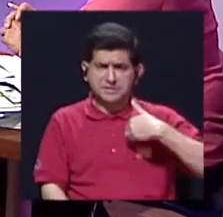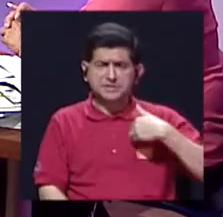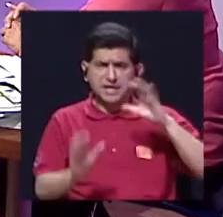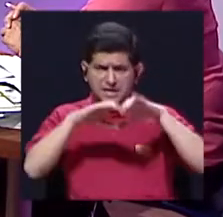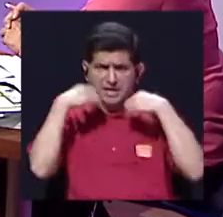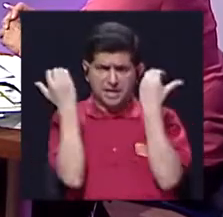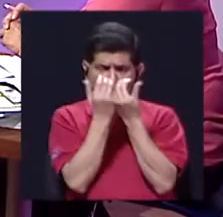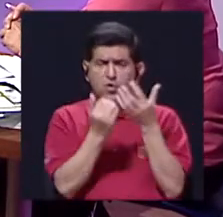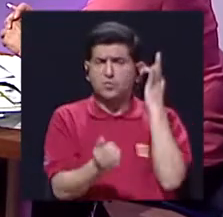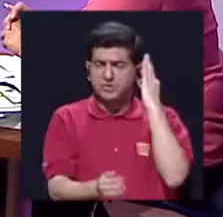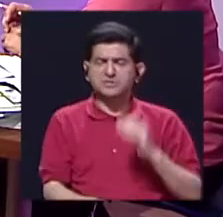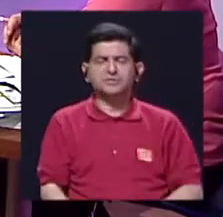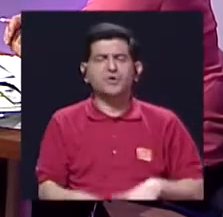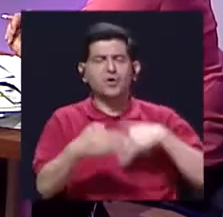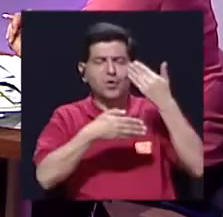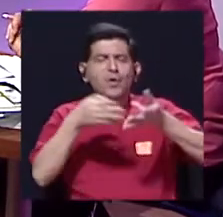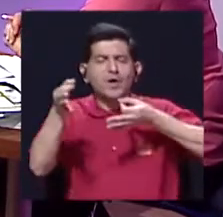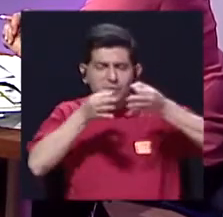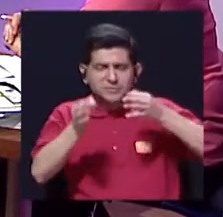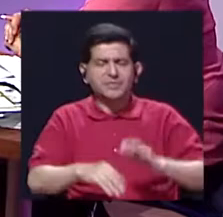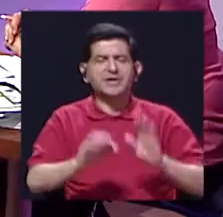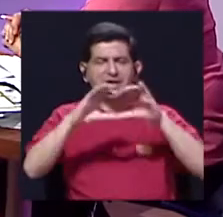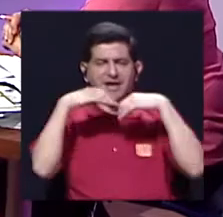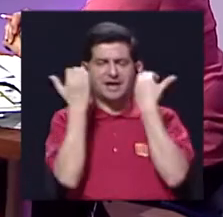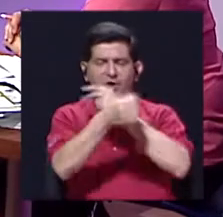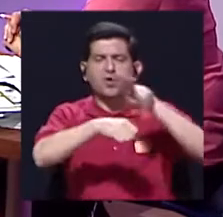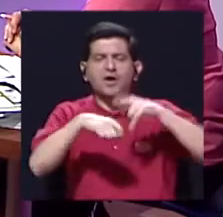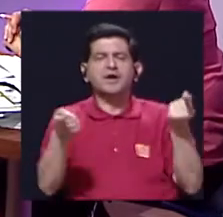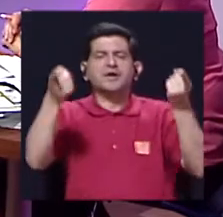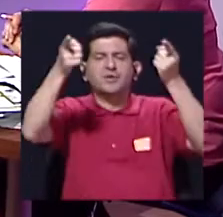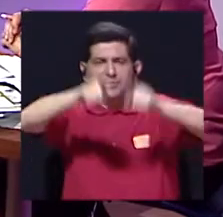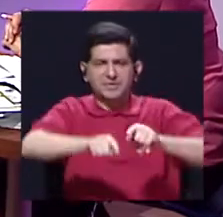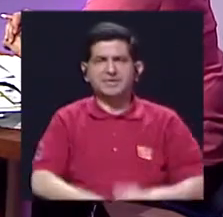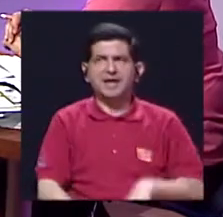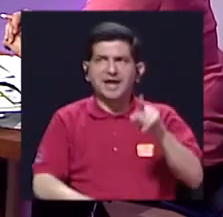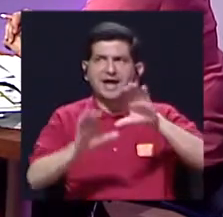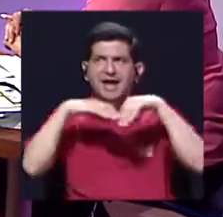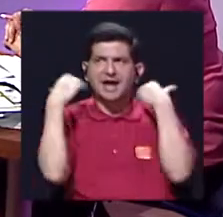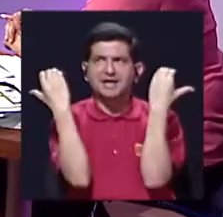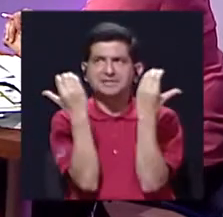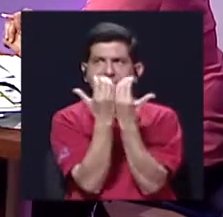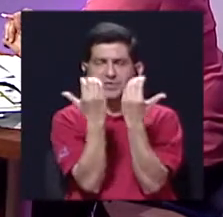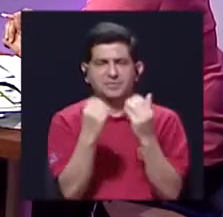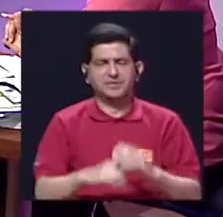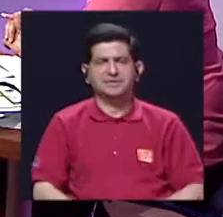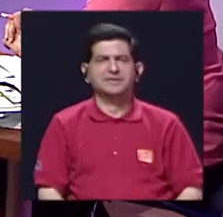Ahora explicamos lo que pasa con el Comité Nacional. Uh-huh. Ese comité es